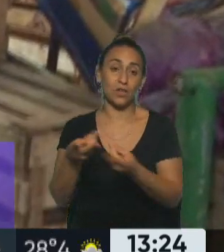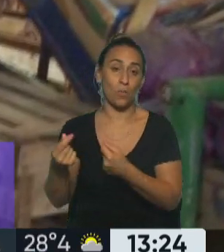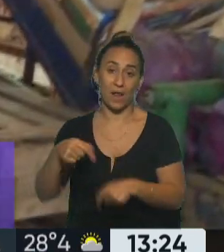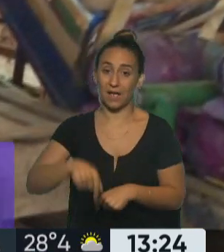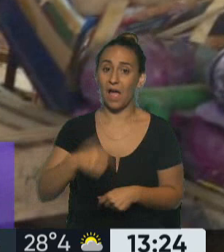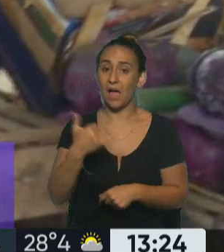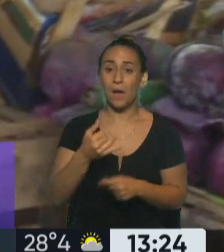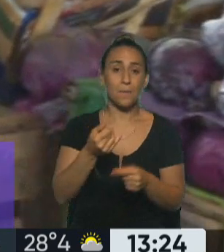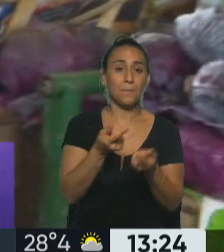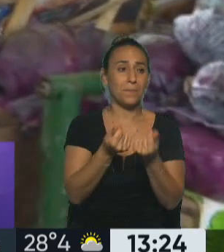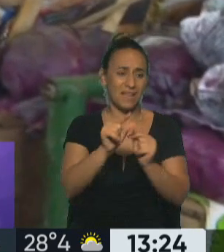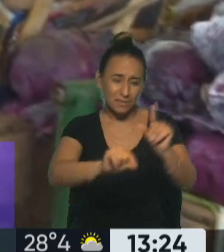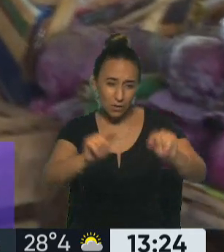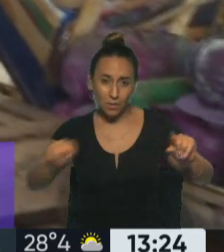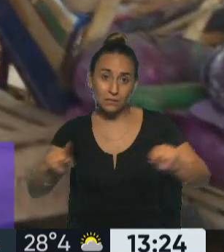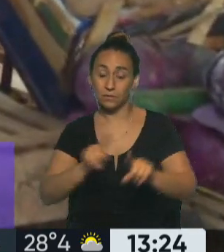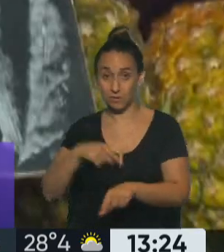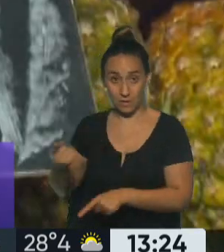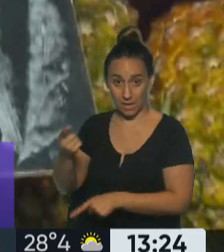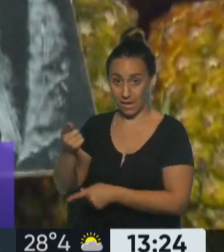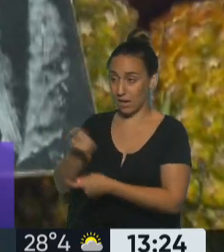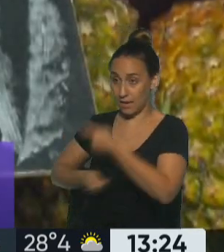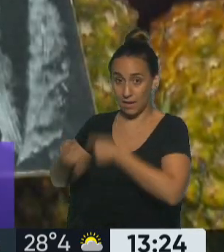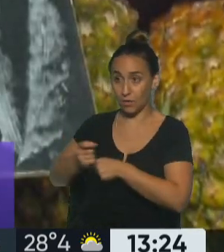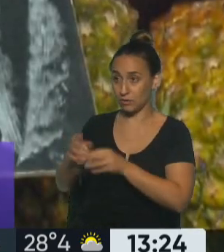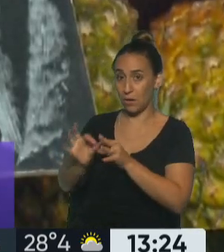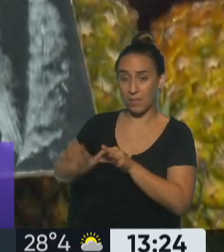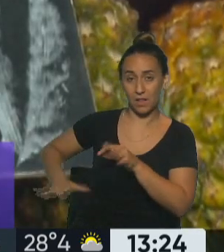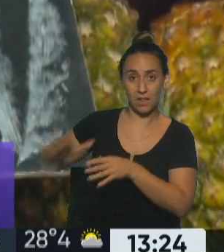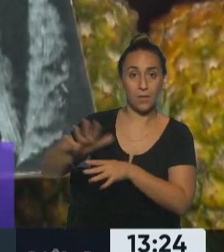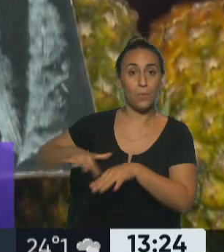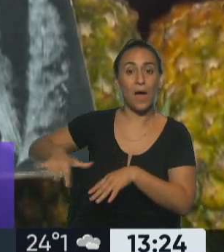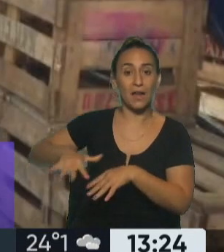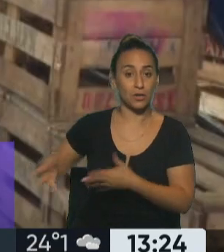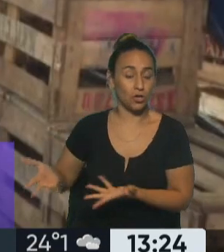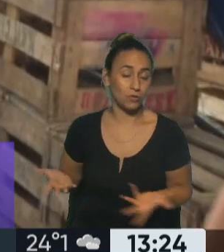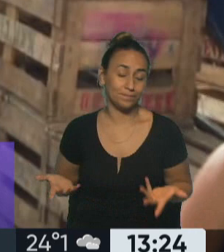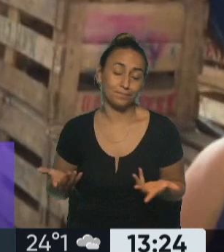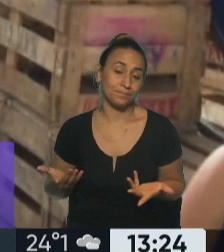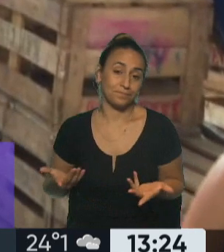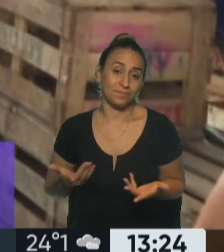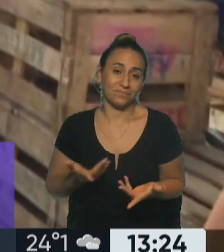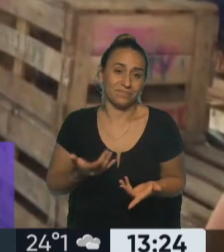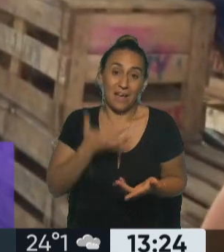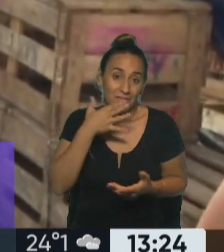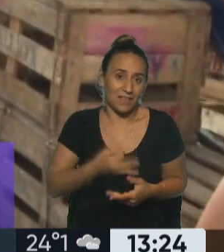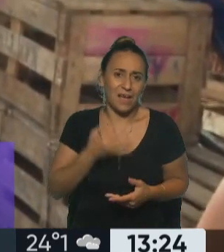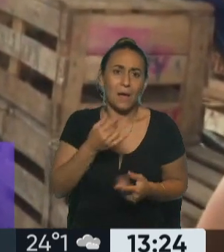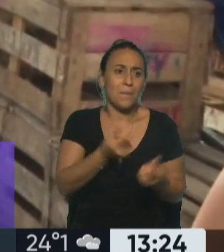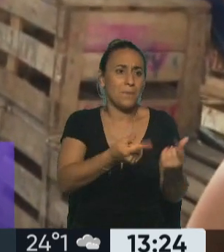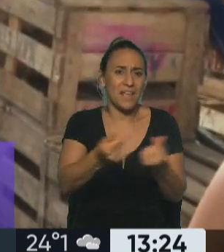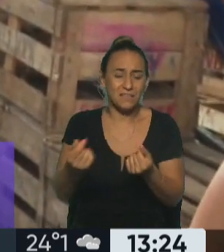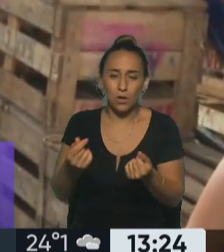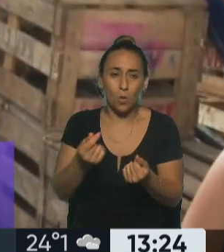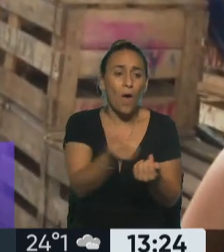precios más accesibles que en los comercios de del barrio digamos que uno ya no tiene tanta noción de los precios porque te la aumentan